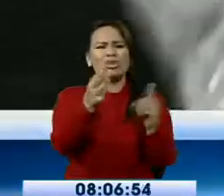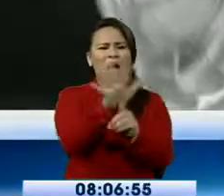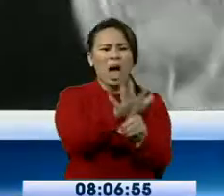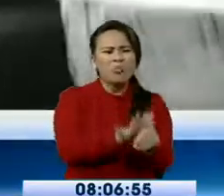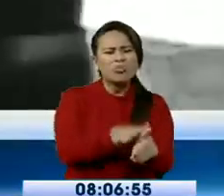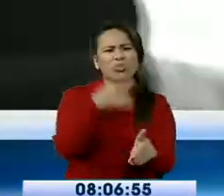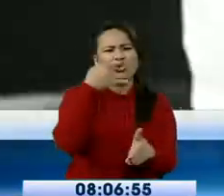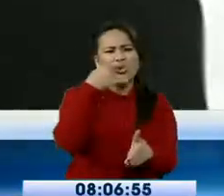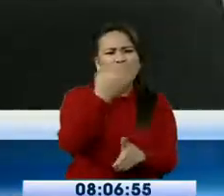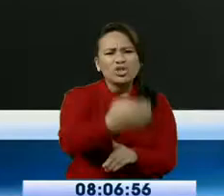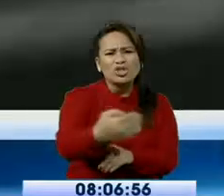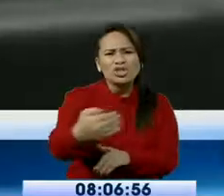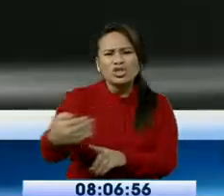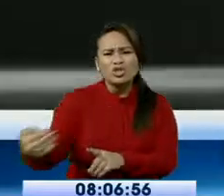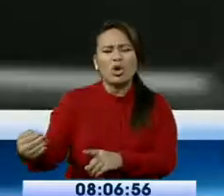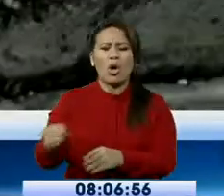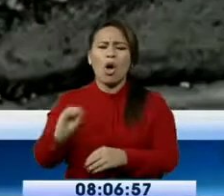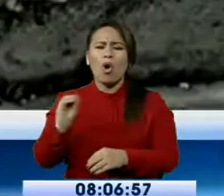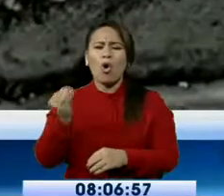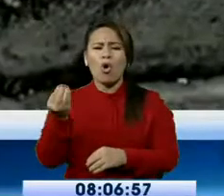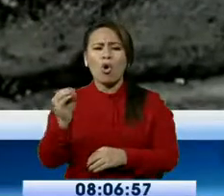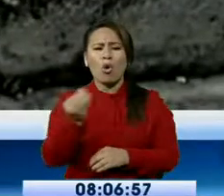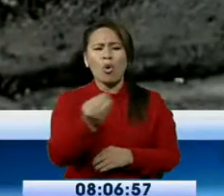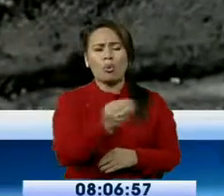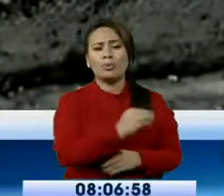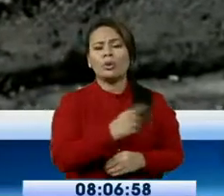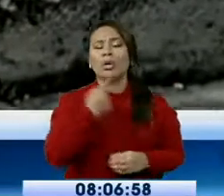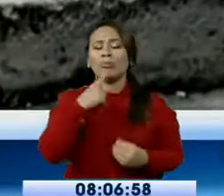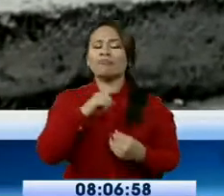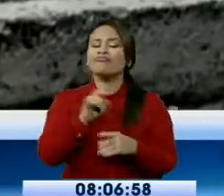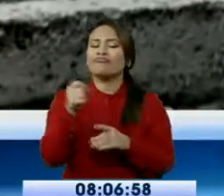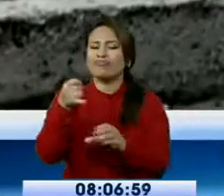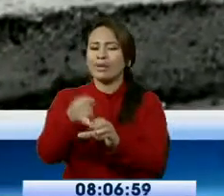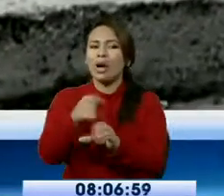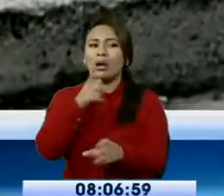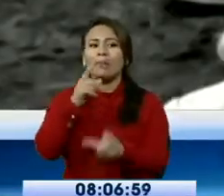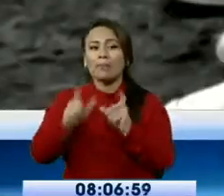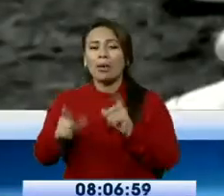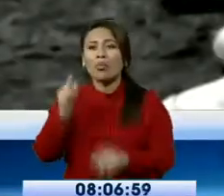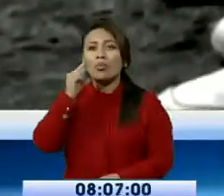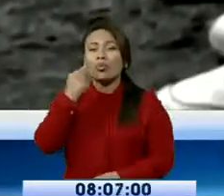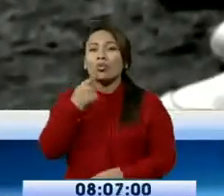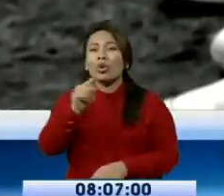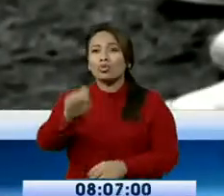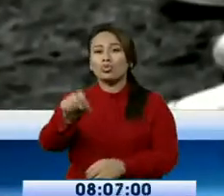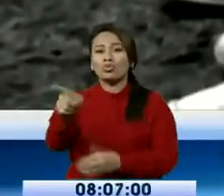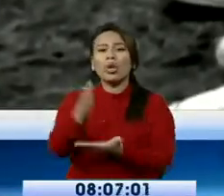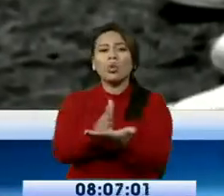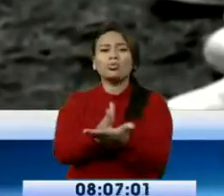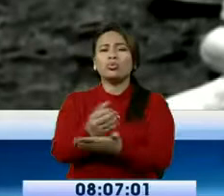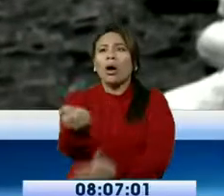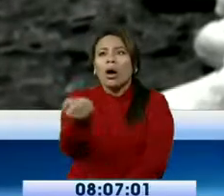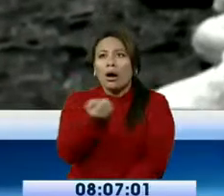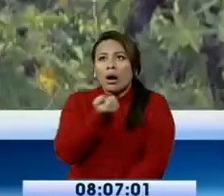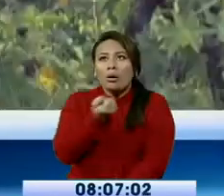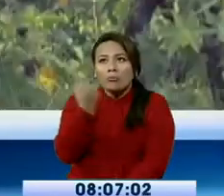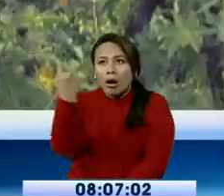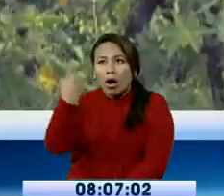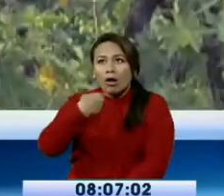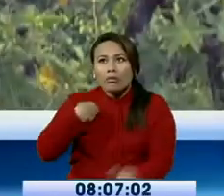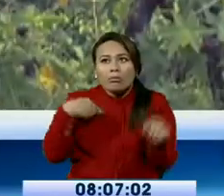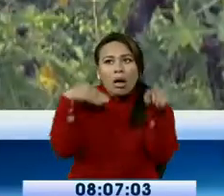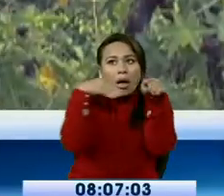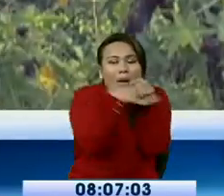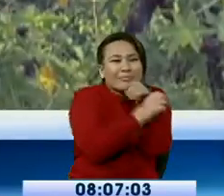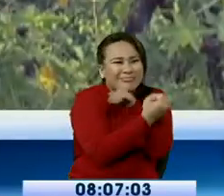sexuales, especialmente a menores de edad. De acuerdo a las versiones de las afectadas, las amenazaba con arma corto punzante y las obligaba a adentrarse en